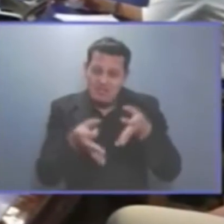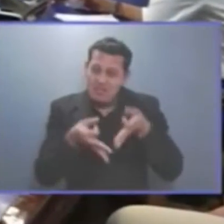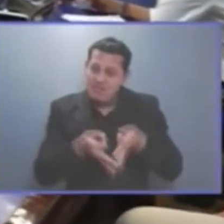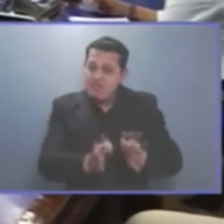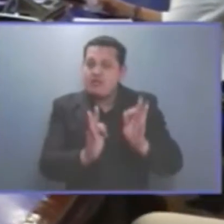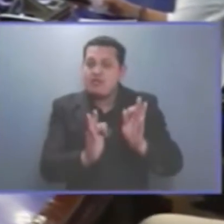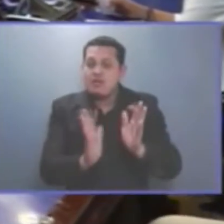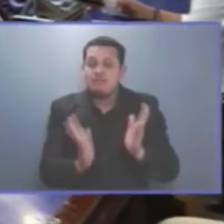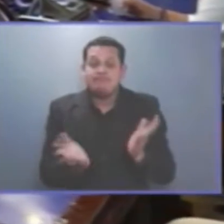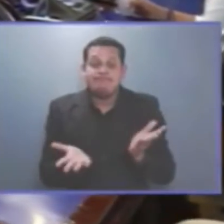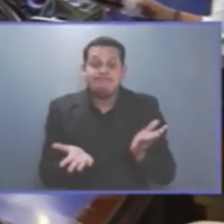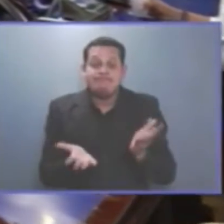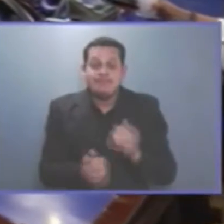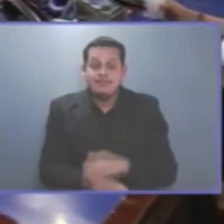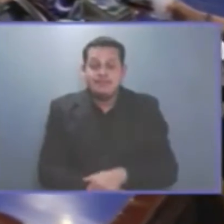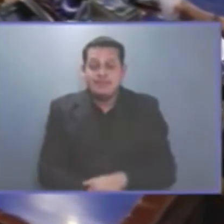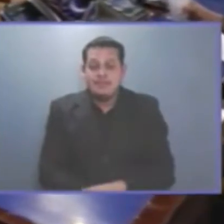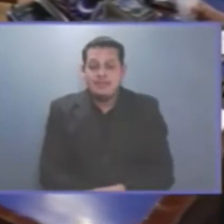manera